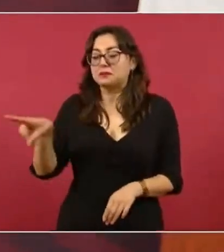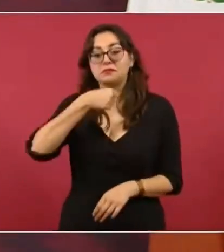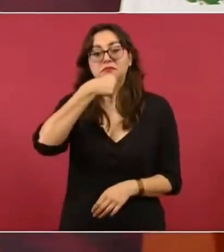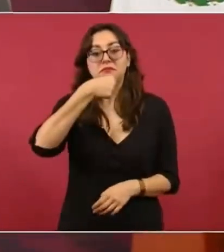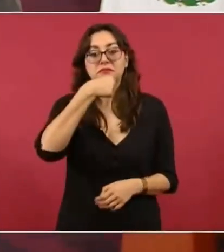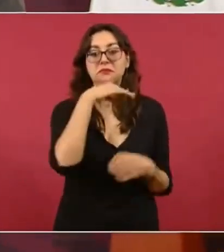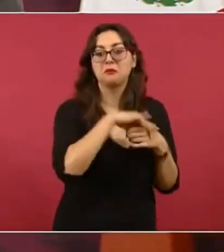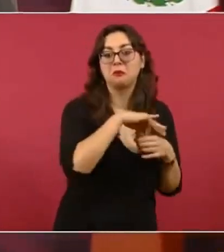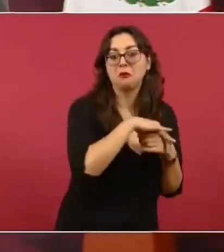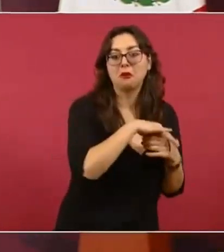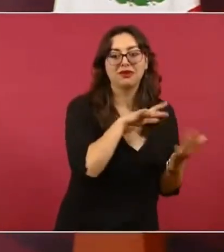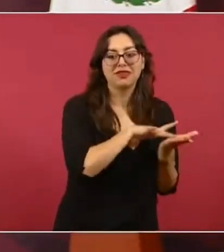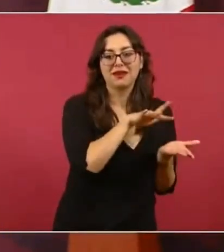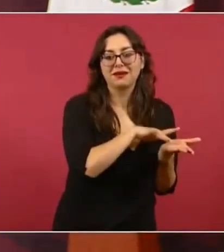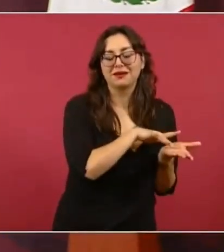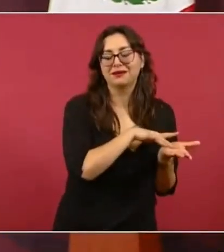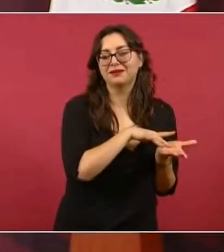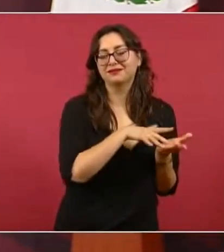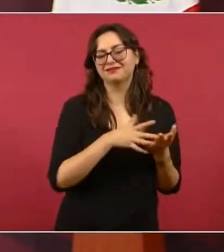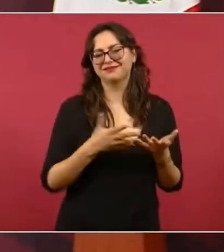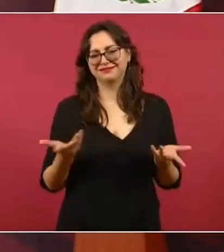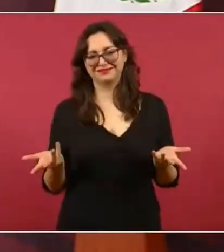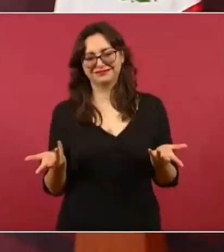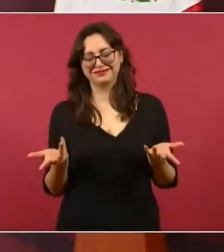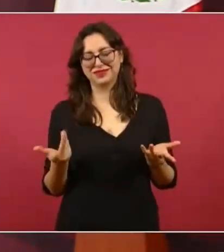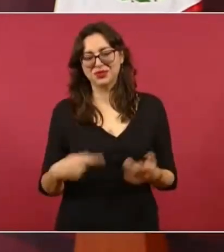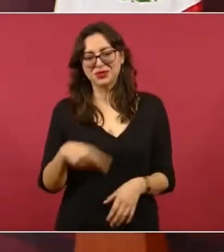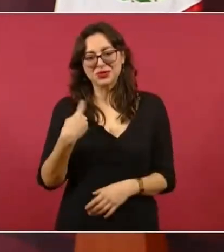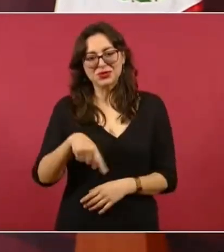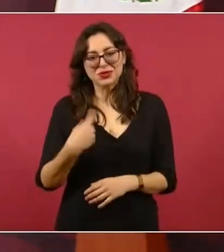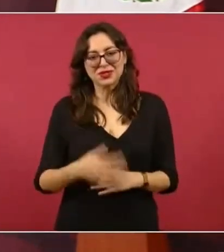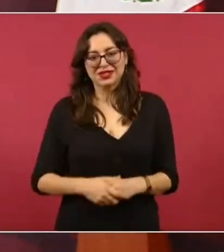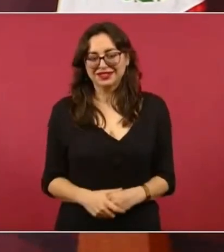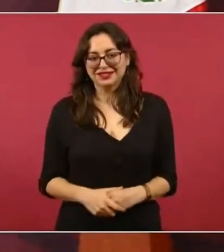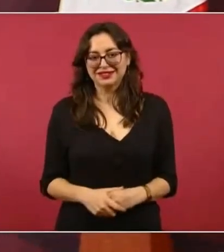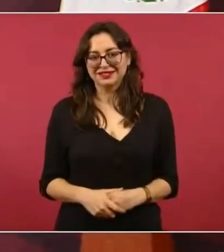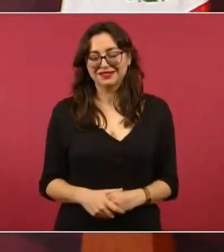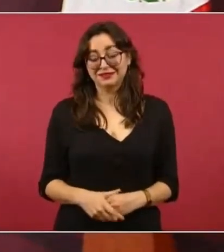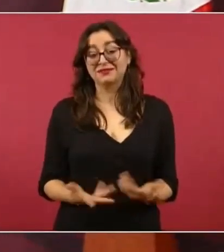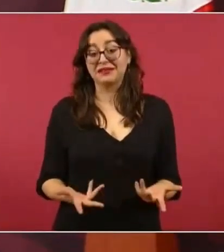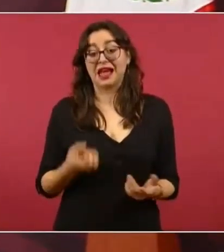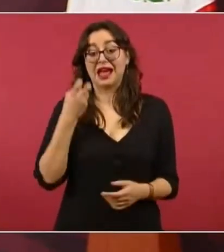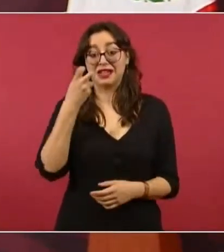todo esto, que es muy